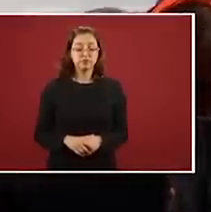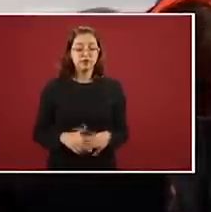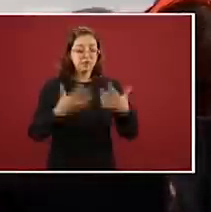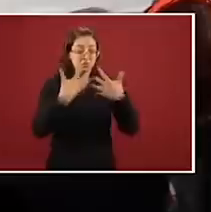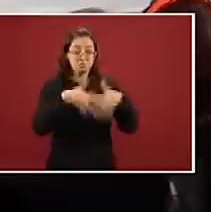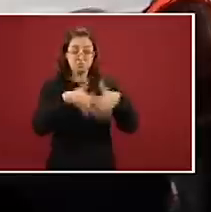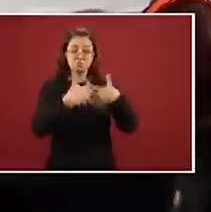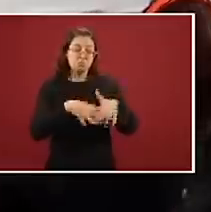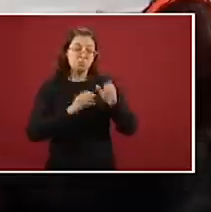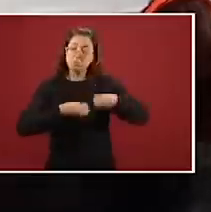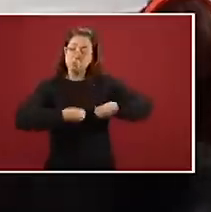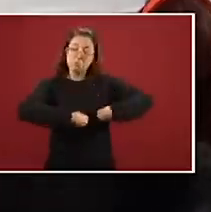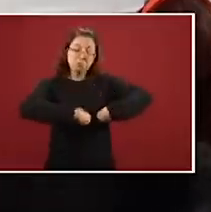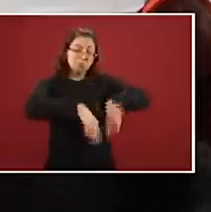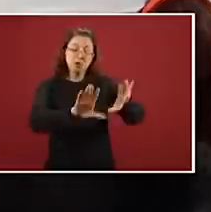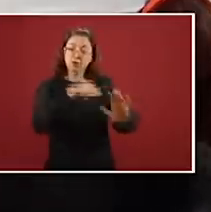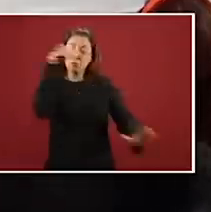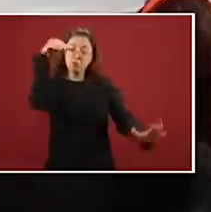arruinen,